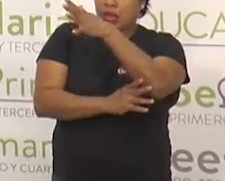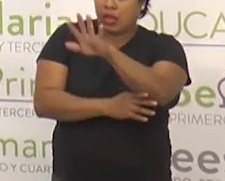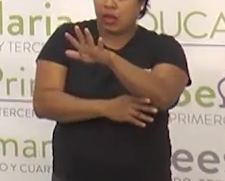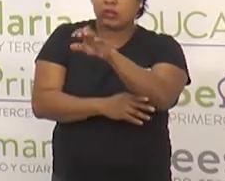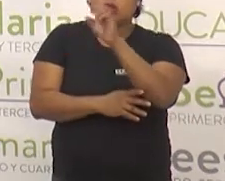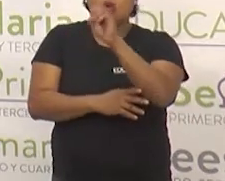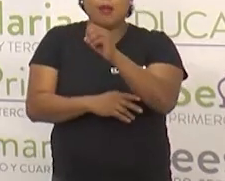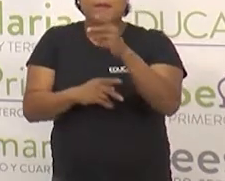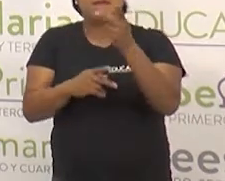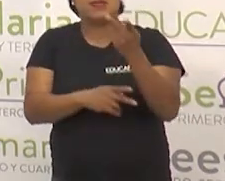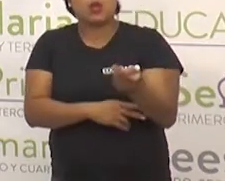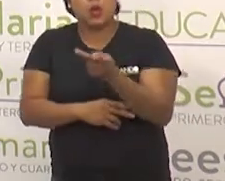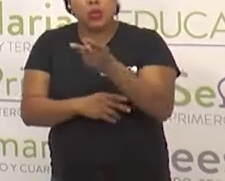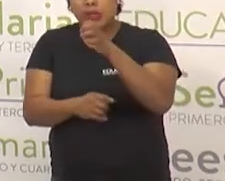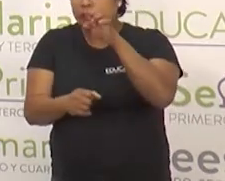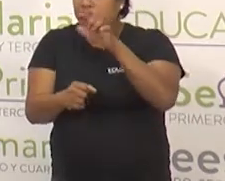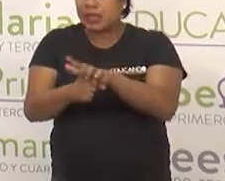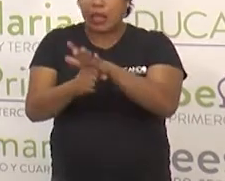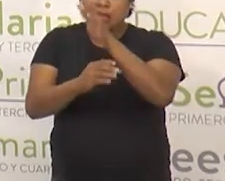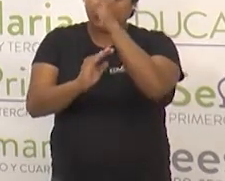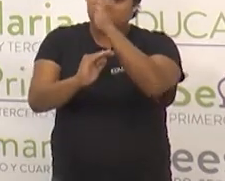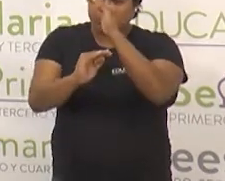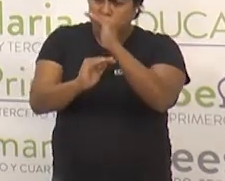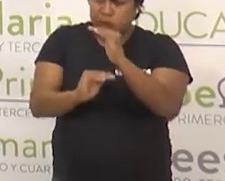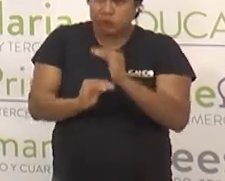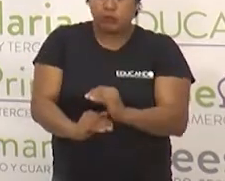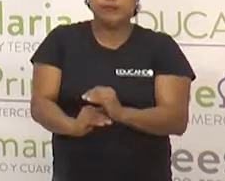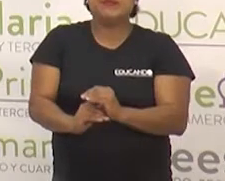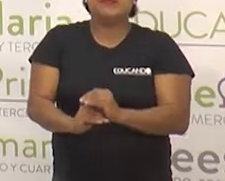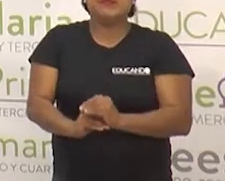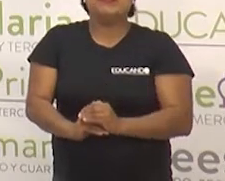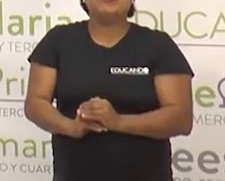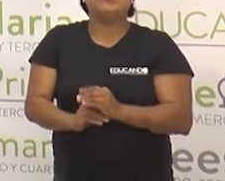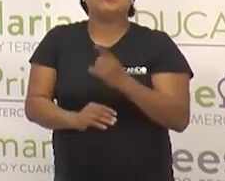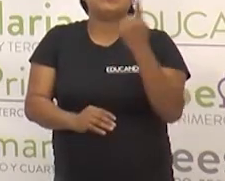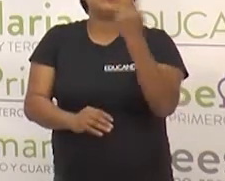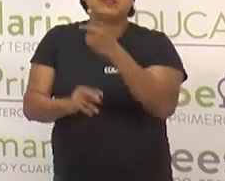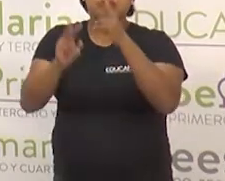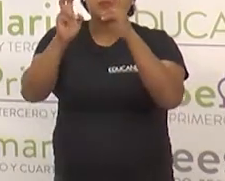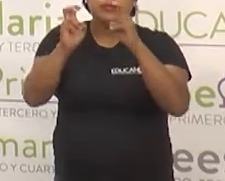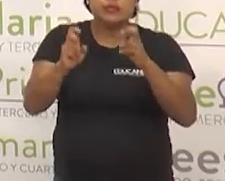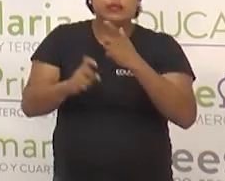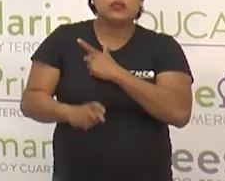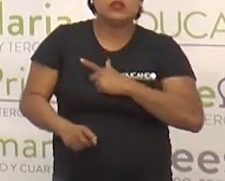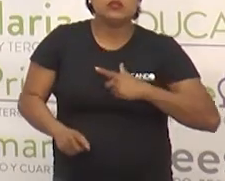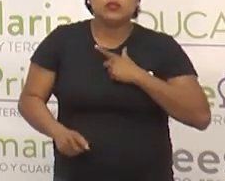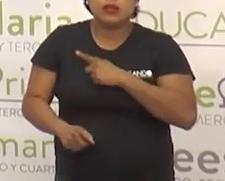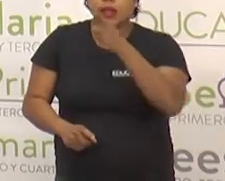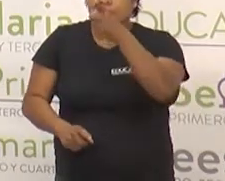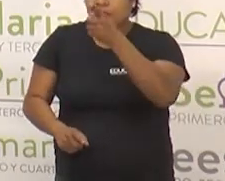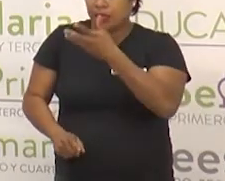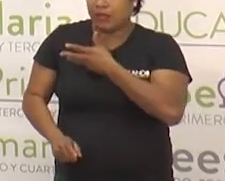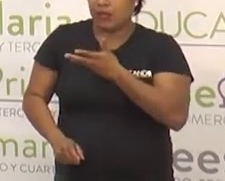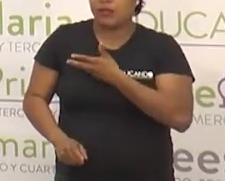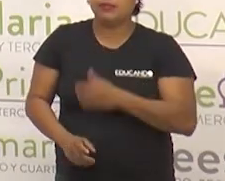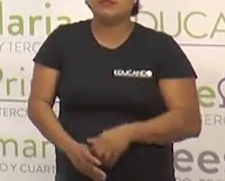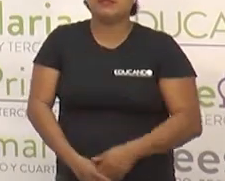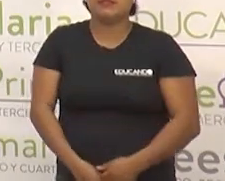generales o preguntas específicas. ¿Qué tema te gustaría